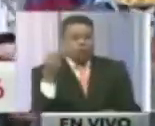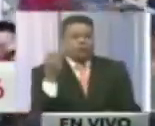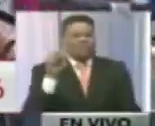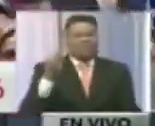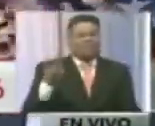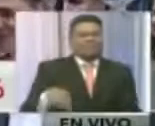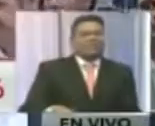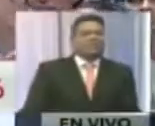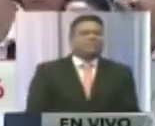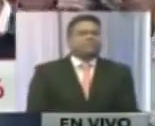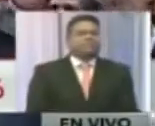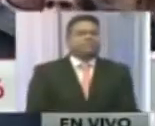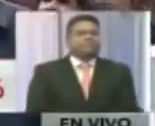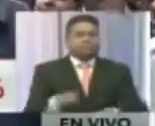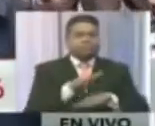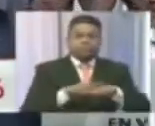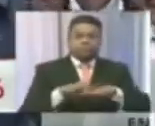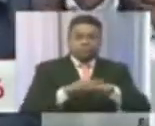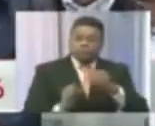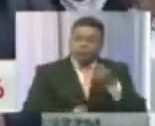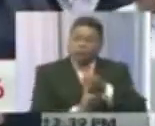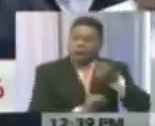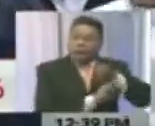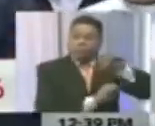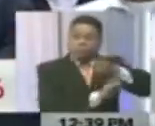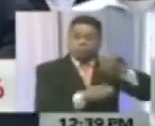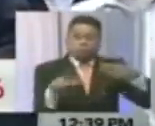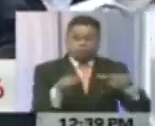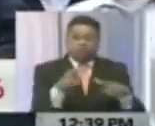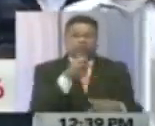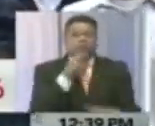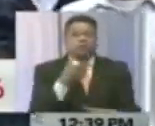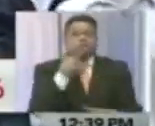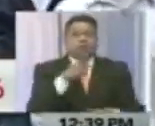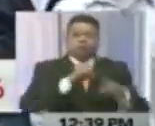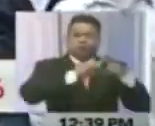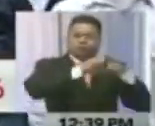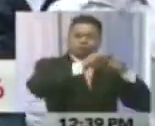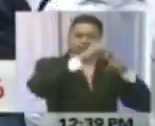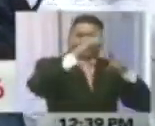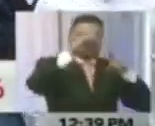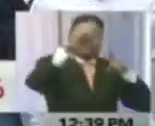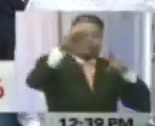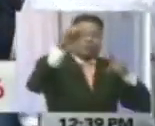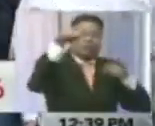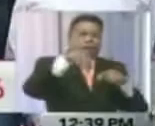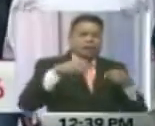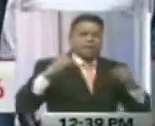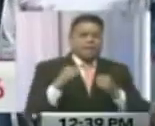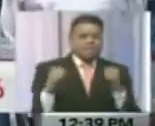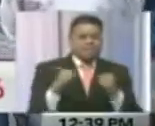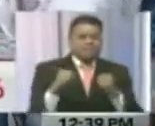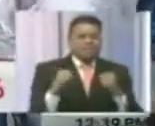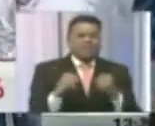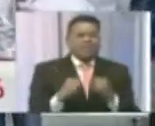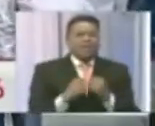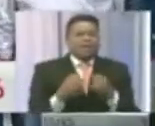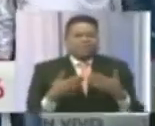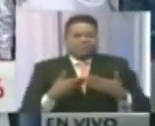Alexis Ramírez, que nos está apoyando desde acá en este hermoso teleférico que está dándonos